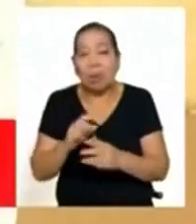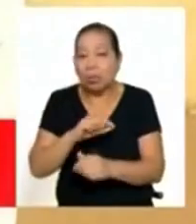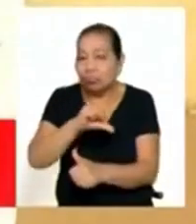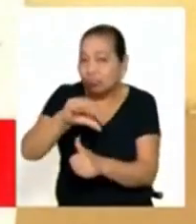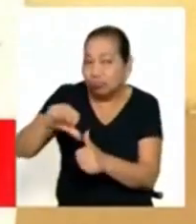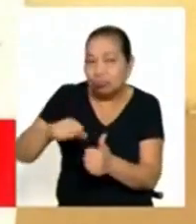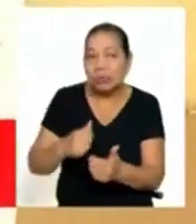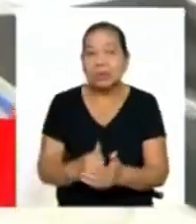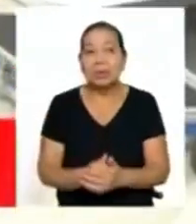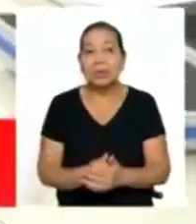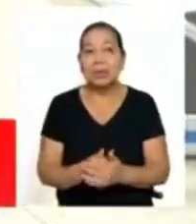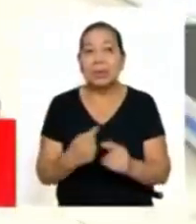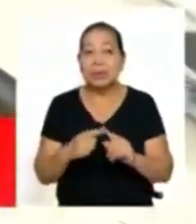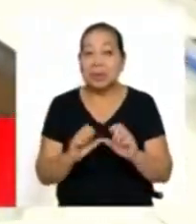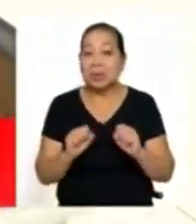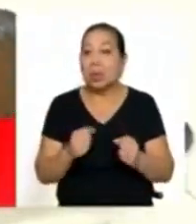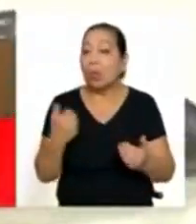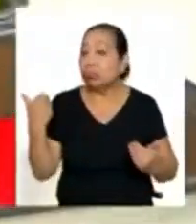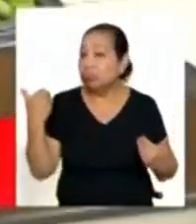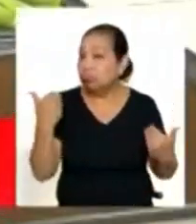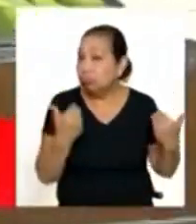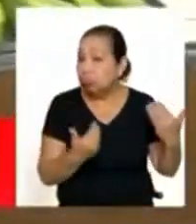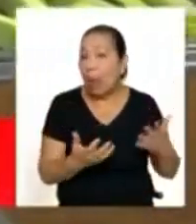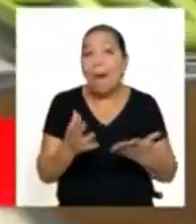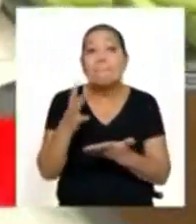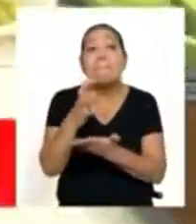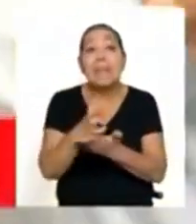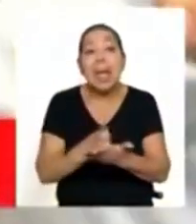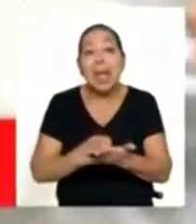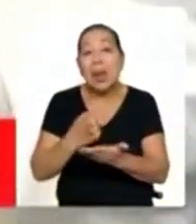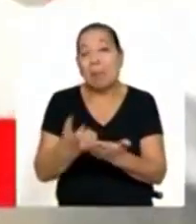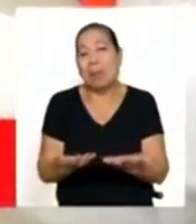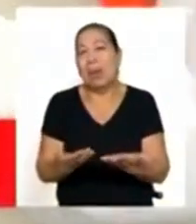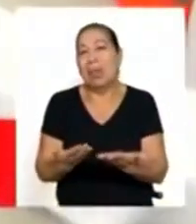circular. Un emprendimiento que contribuye a reducir el